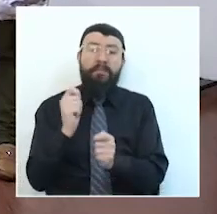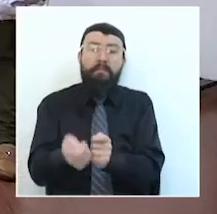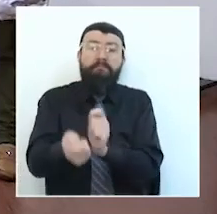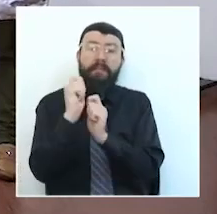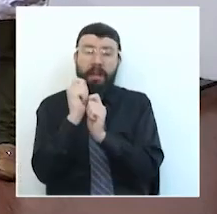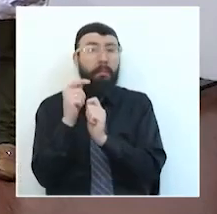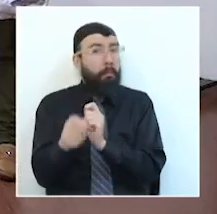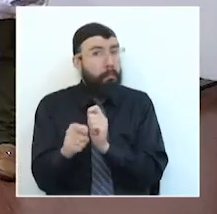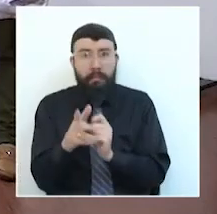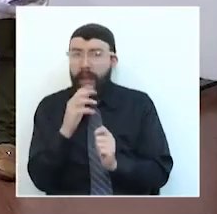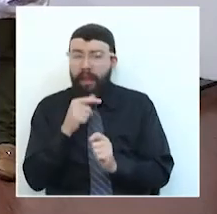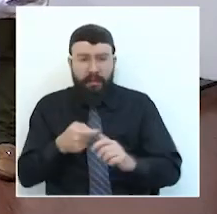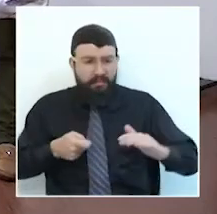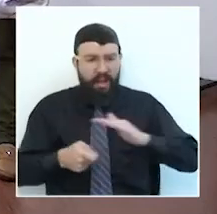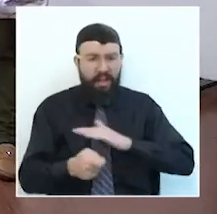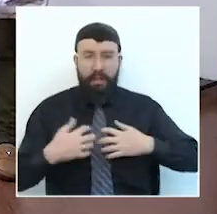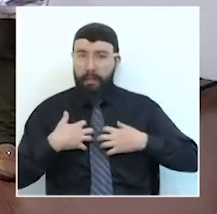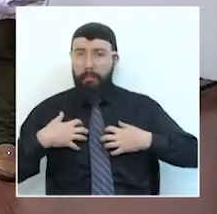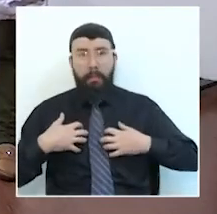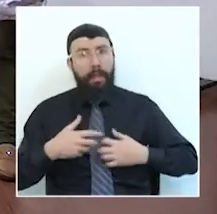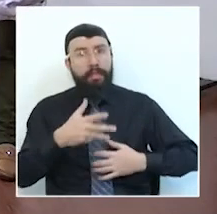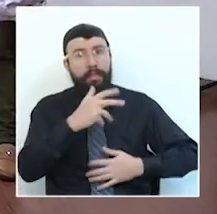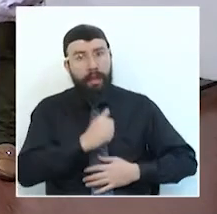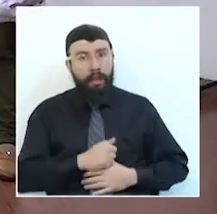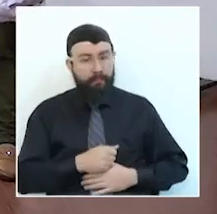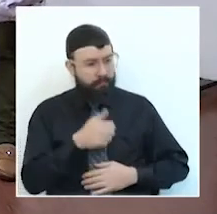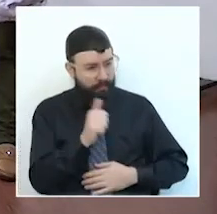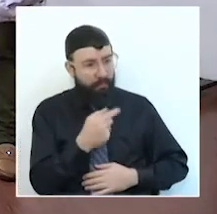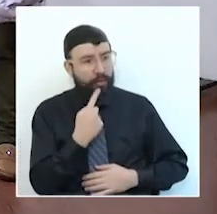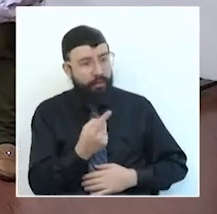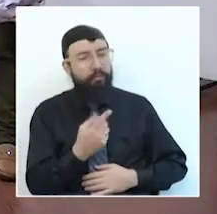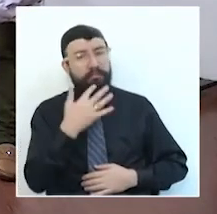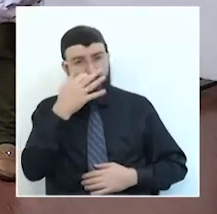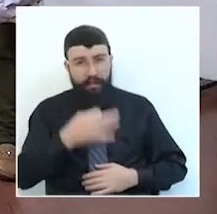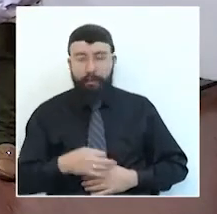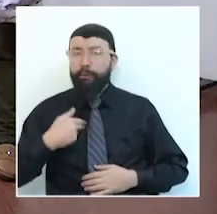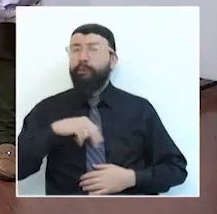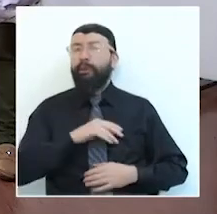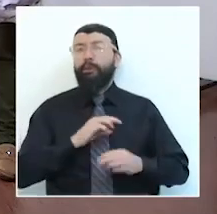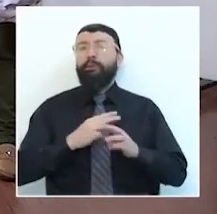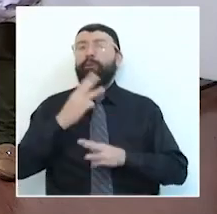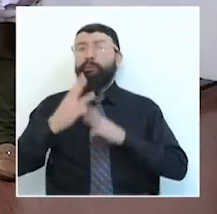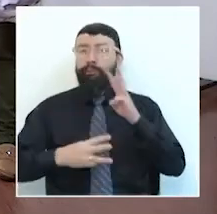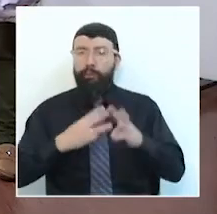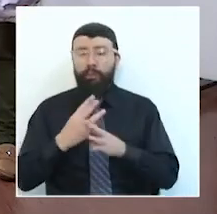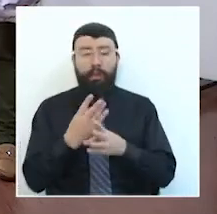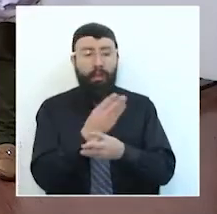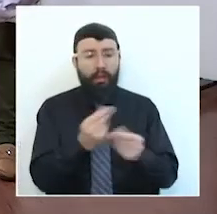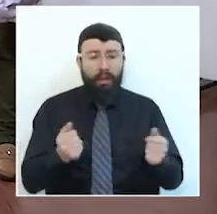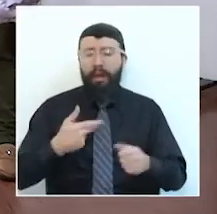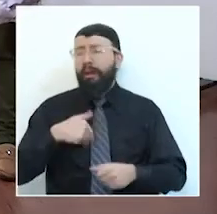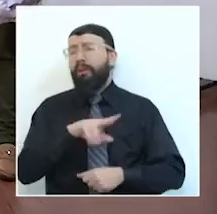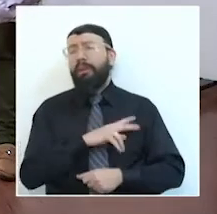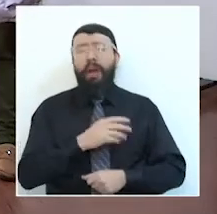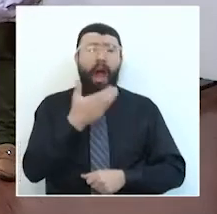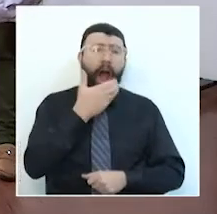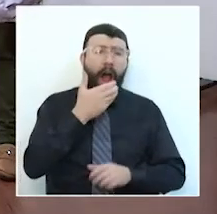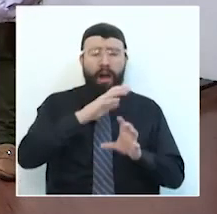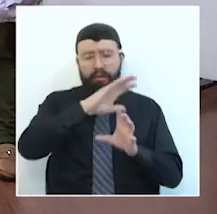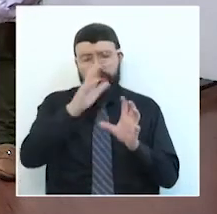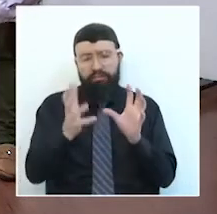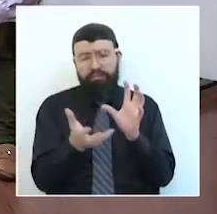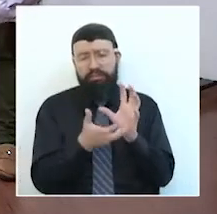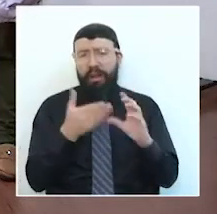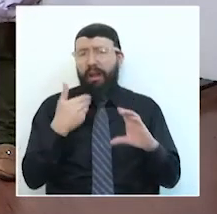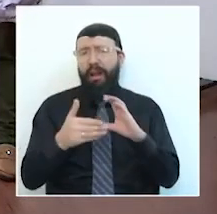animales y lo que usted acaba decir es cierto nosotros estamos acabando con el planeta todos lloramos el calentamiento global